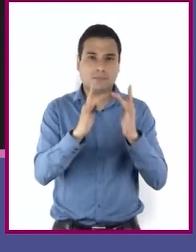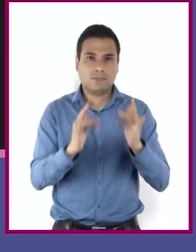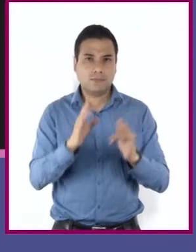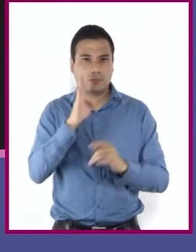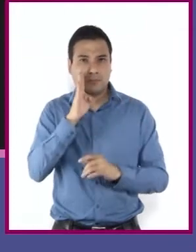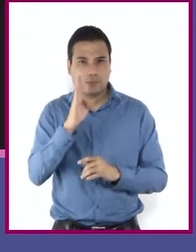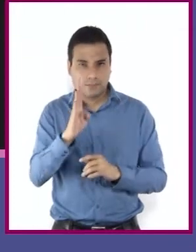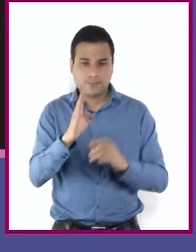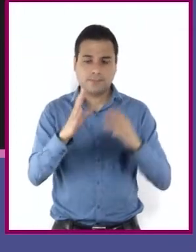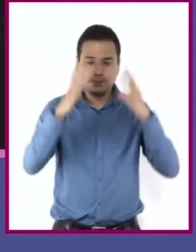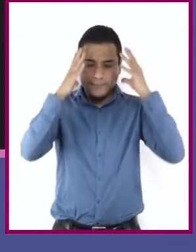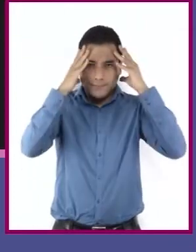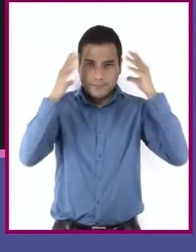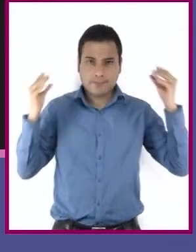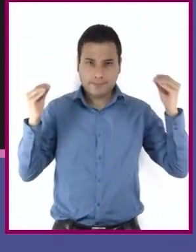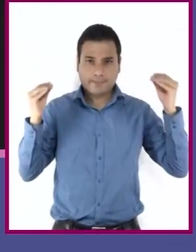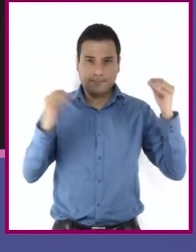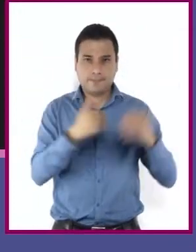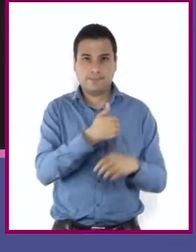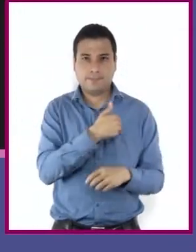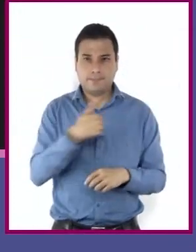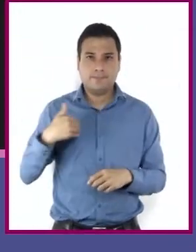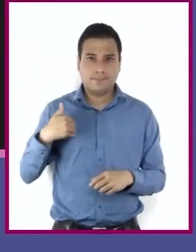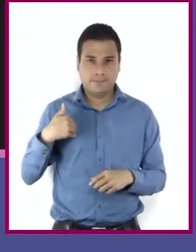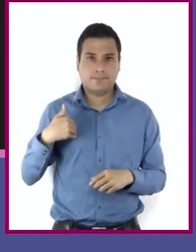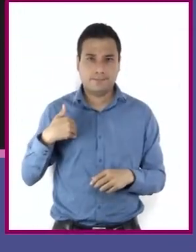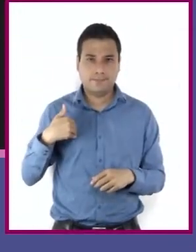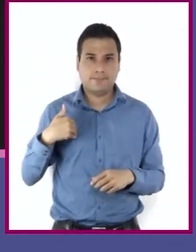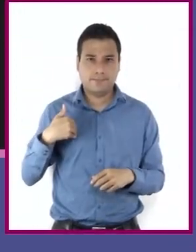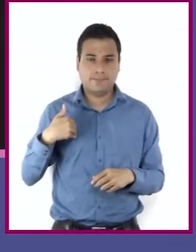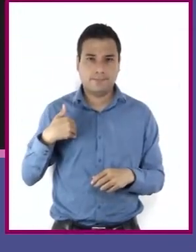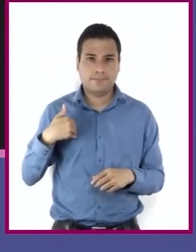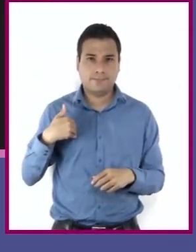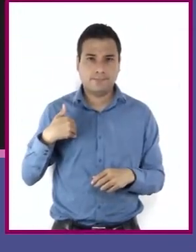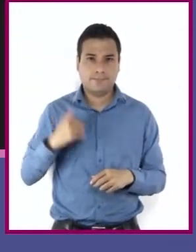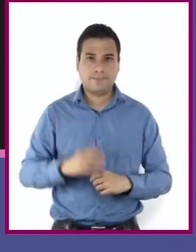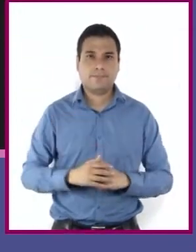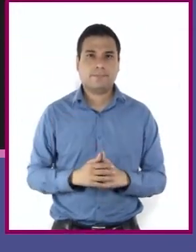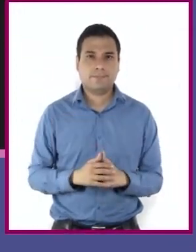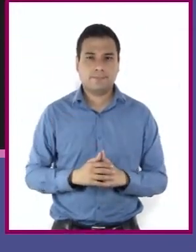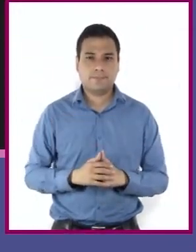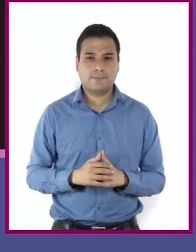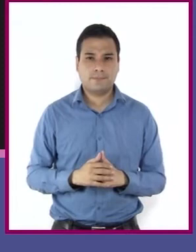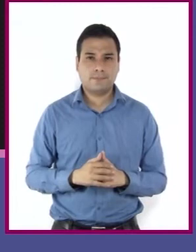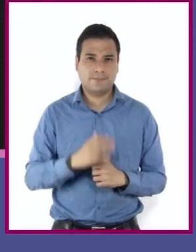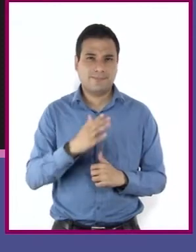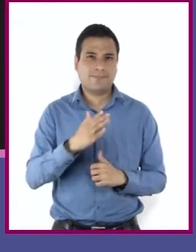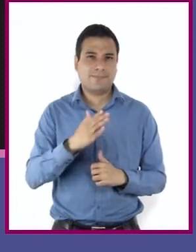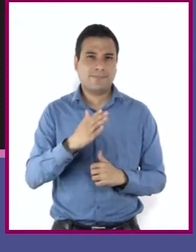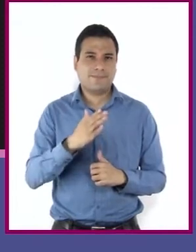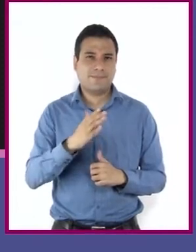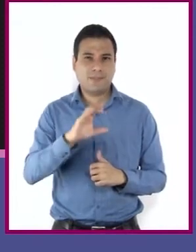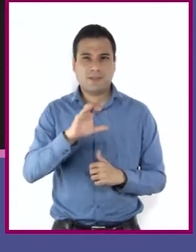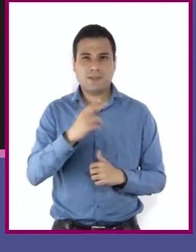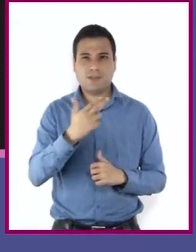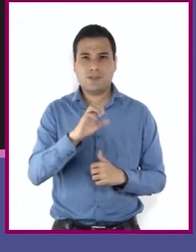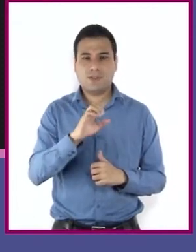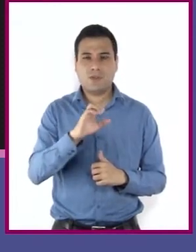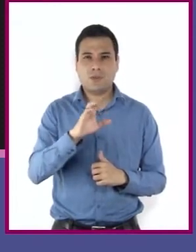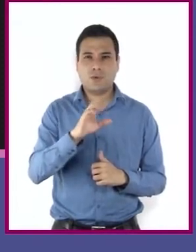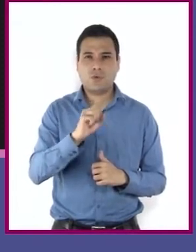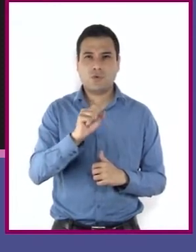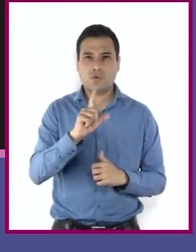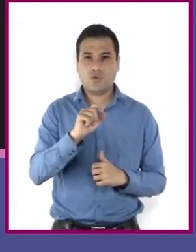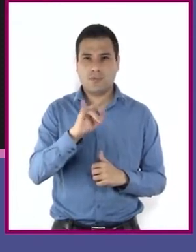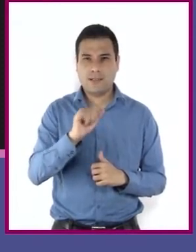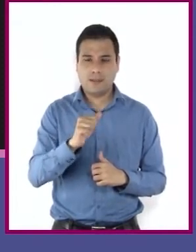Bélgica, Países Bajos, Polonia y Checoslovaquia. Además que ocupa por tropas de Estados Unidos, la